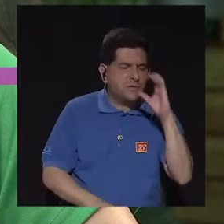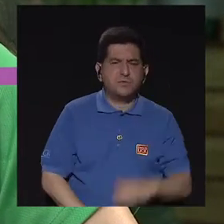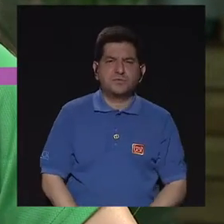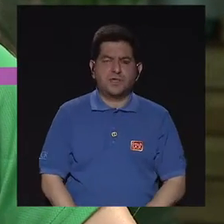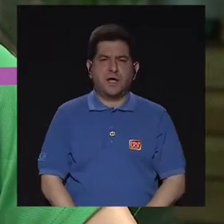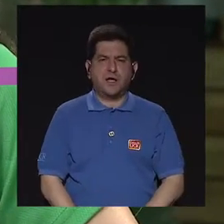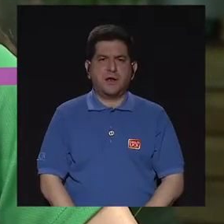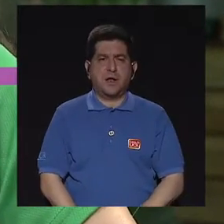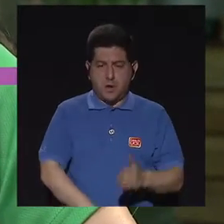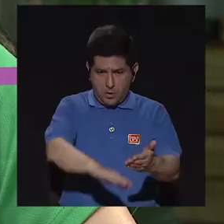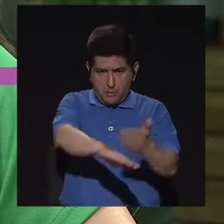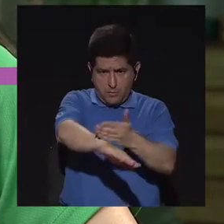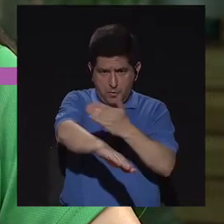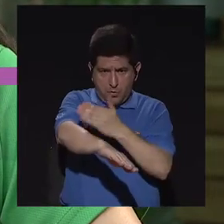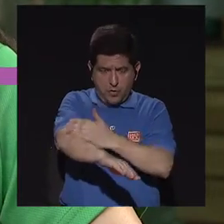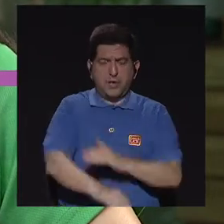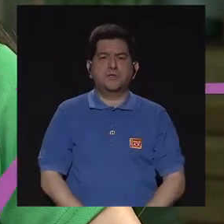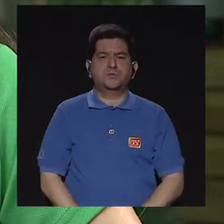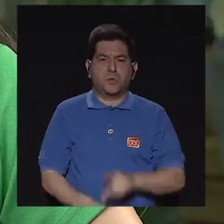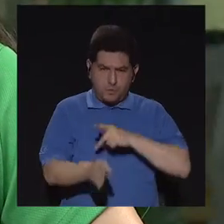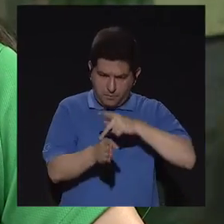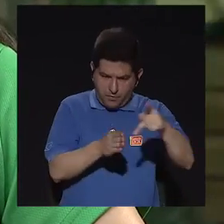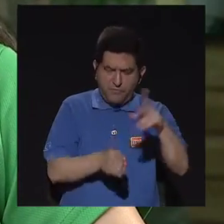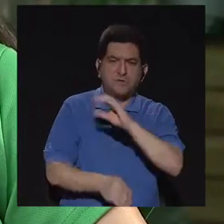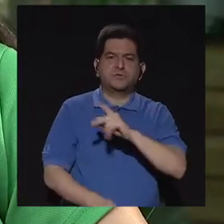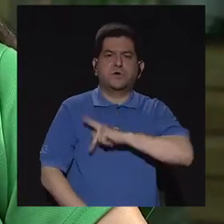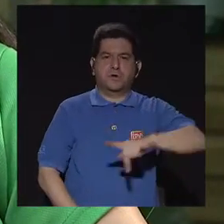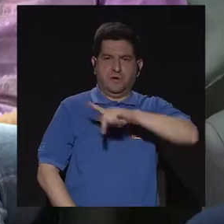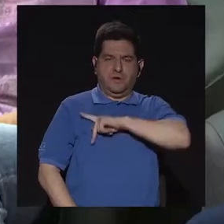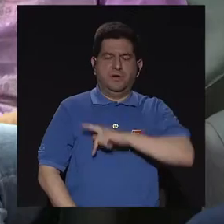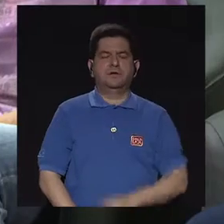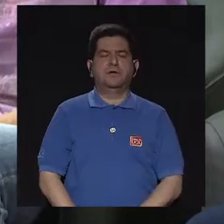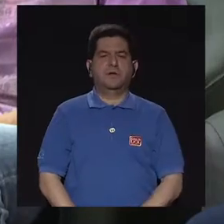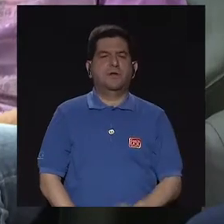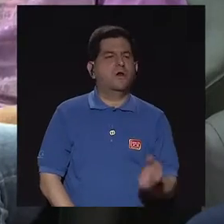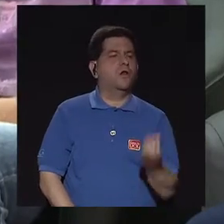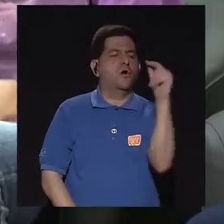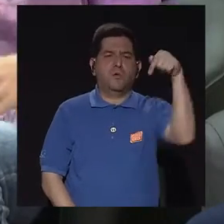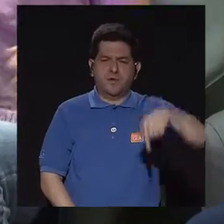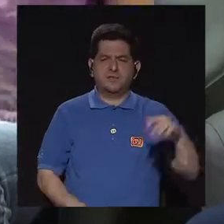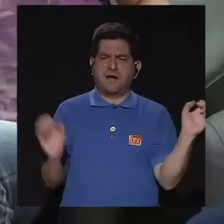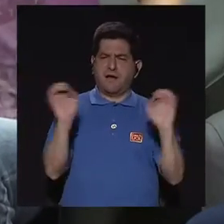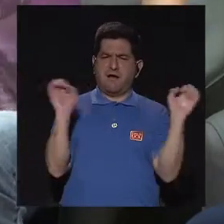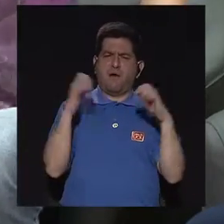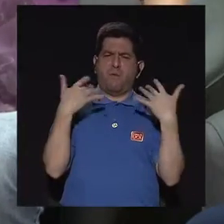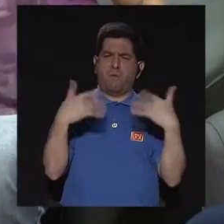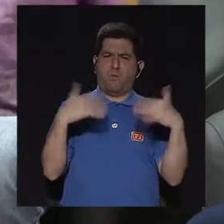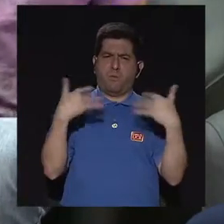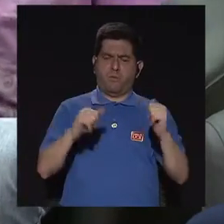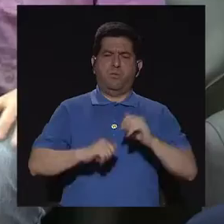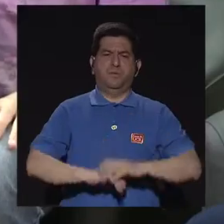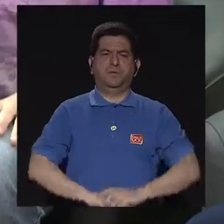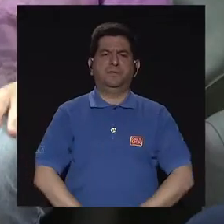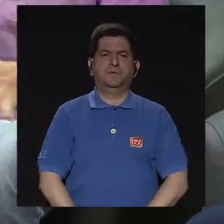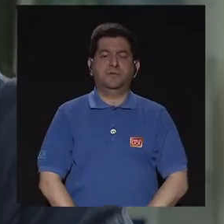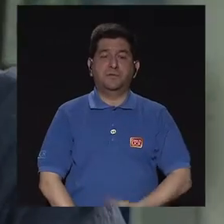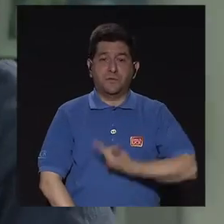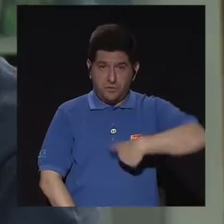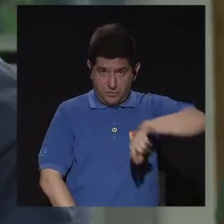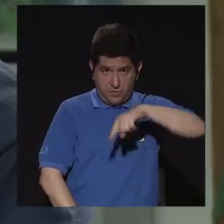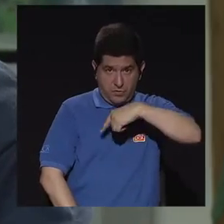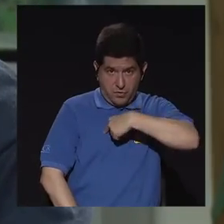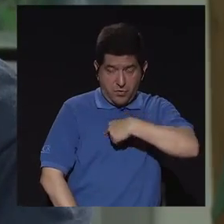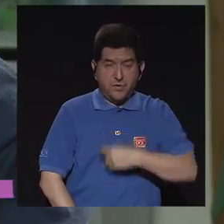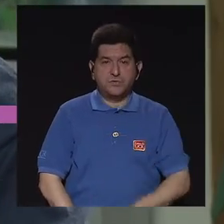tanto de crecimiento profesional como personal. Sí, los jóvenes acá tienen mucha energía. Eso es algo que